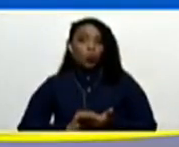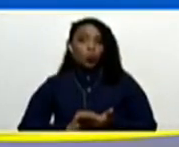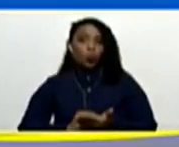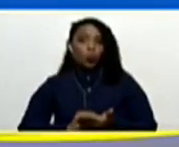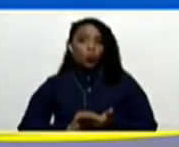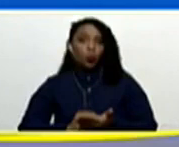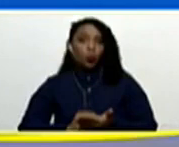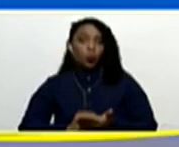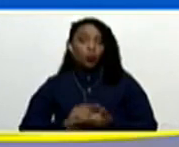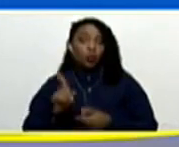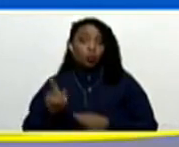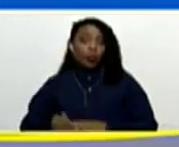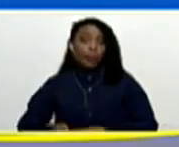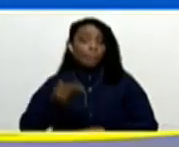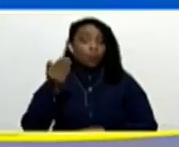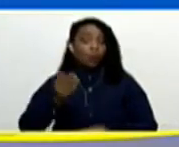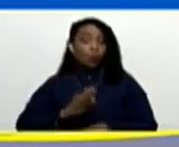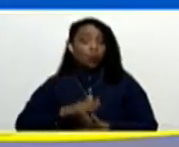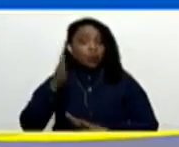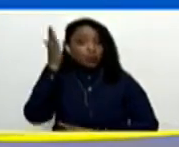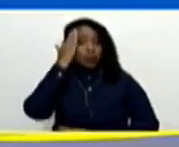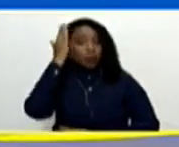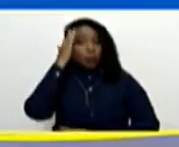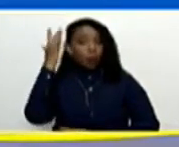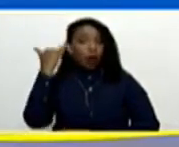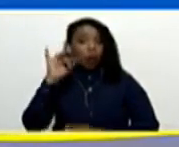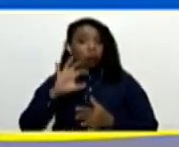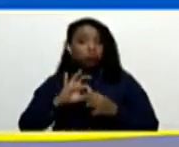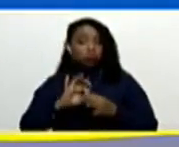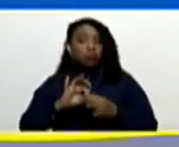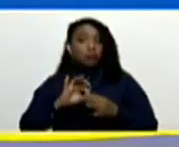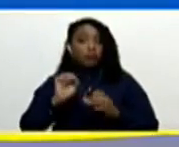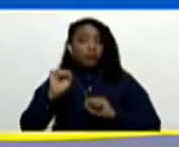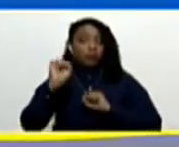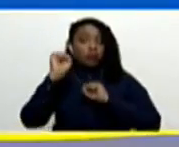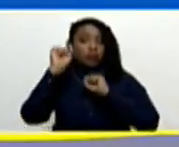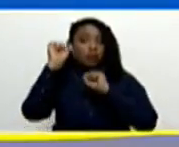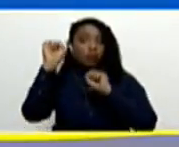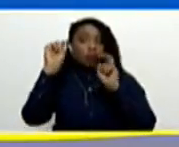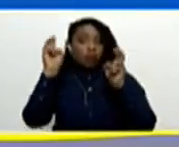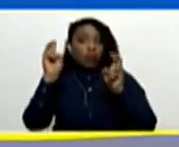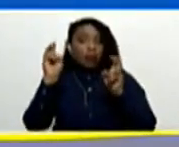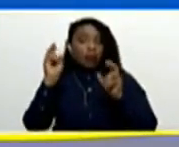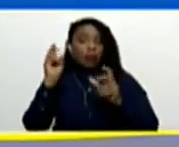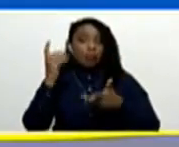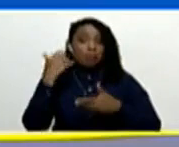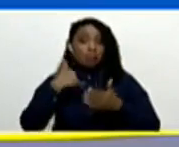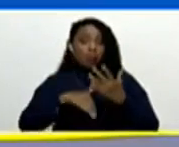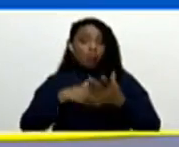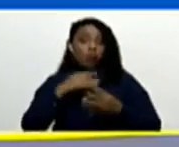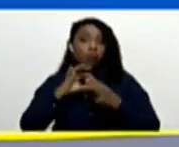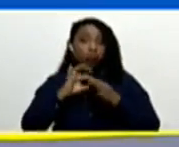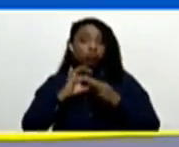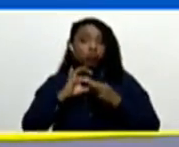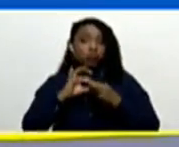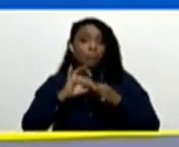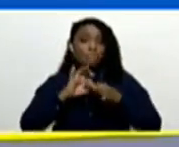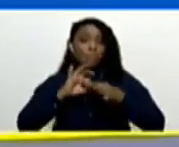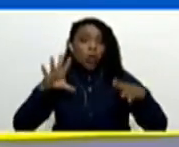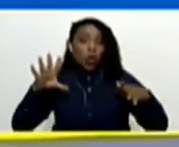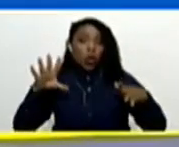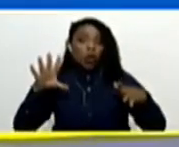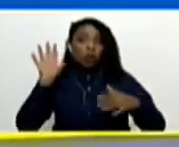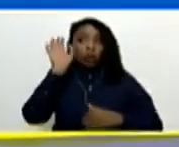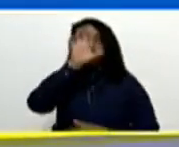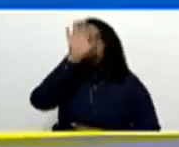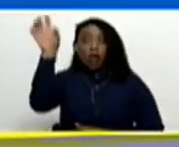que es importantísimo porque sabemos que unidos no vamos a vencer, más bien que unidos vamos a vencer, que desunidos los